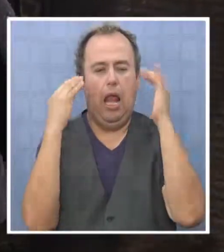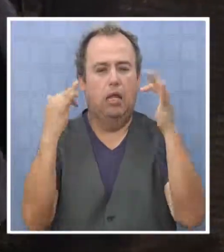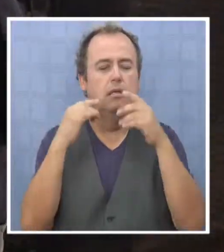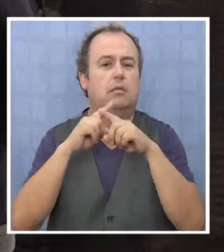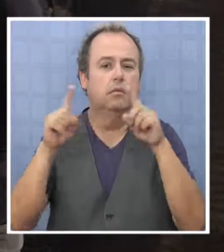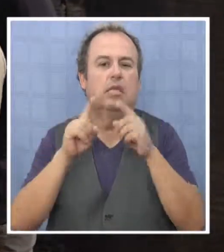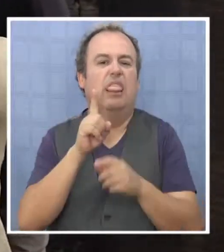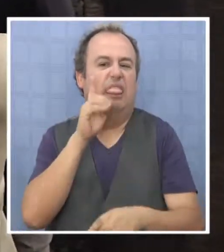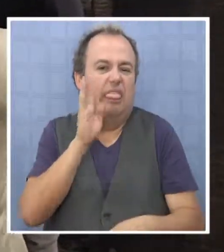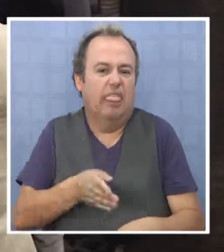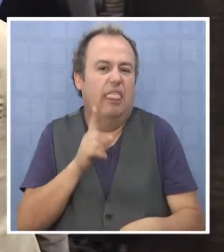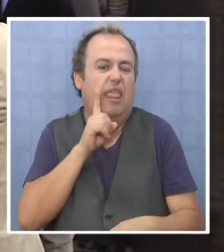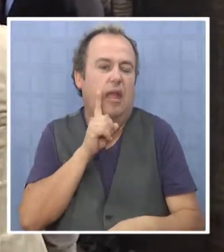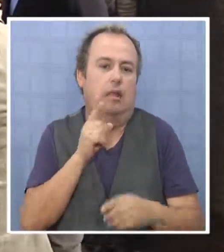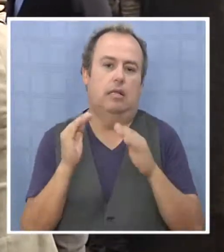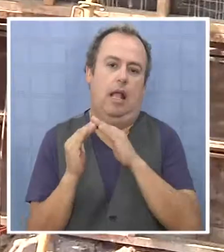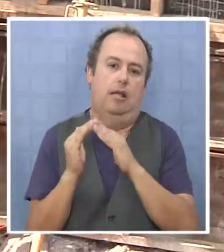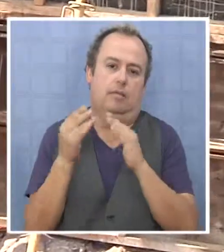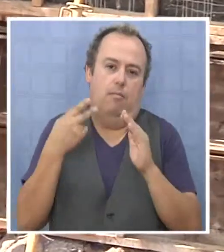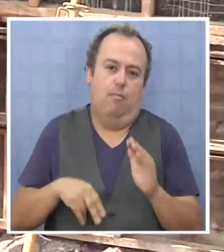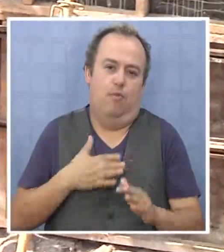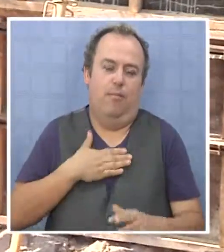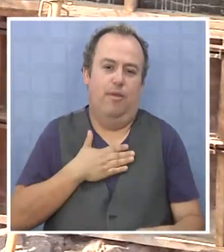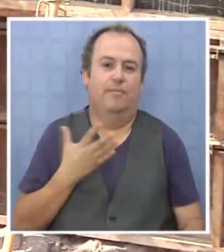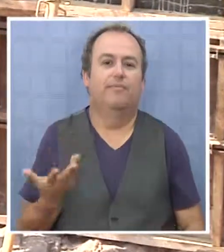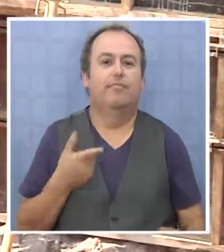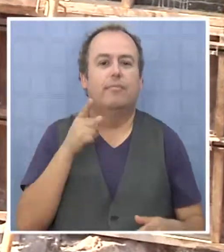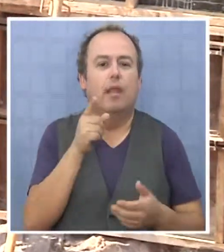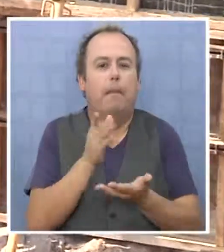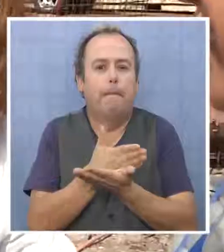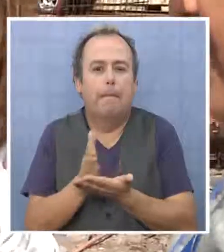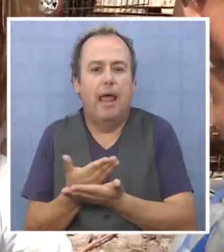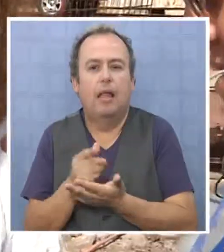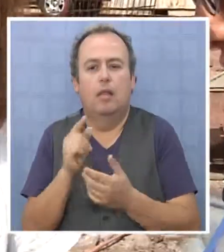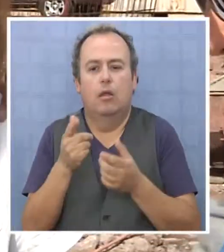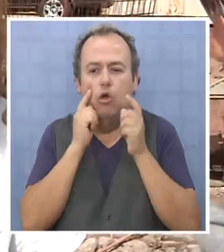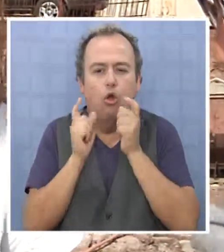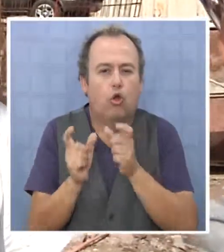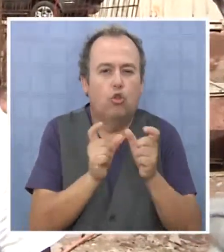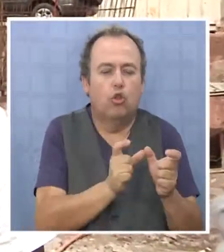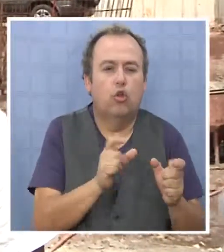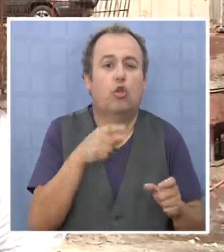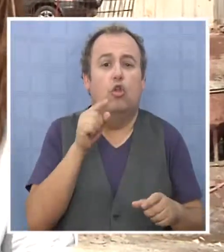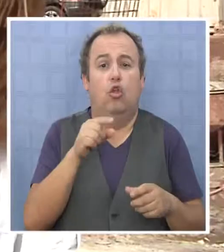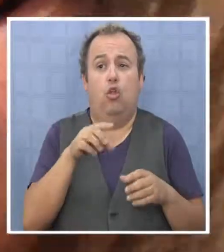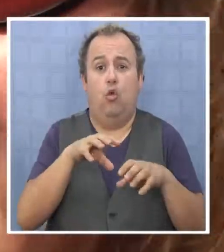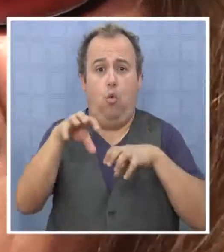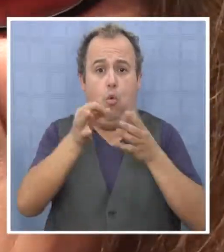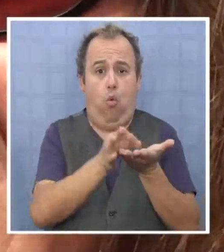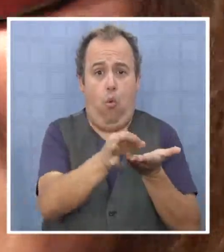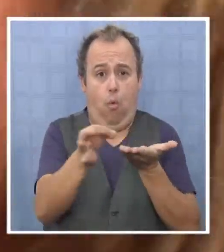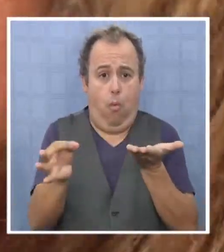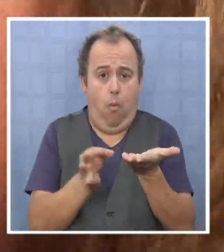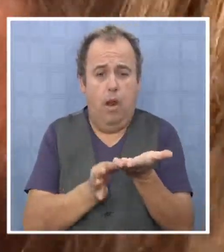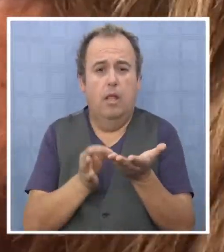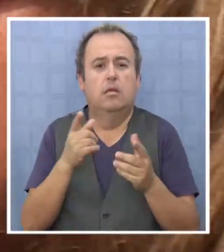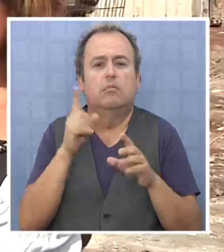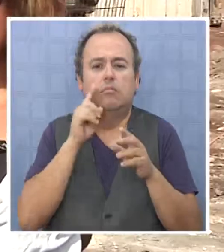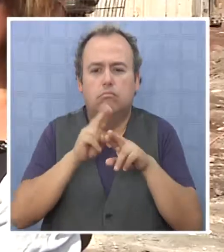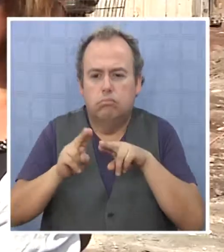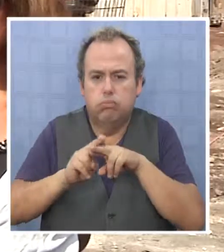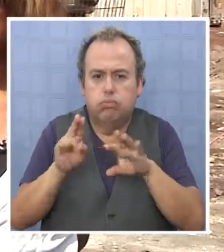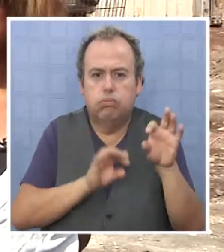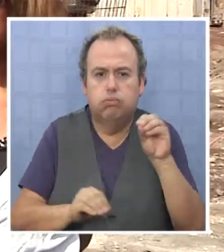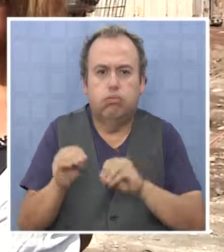el subsecretario de vivienda se refirió también al Estado de avance del plan regulador intercomunal señalando que está en etapa